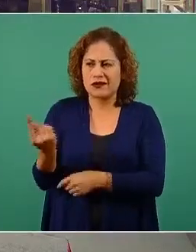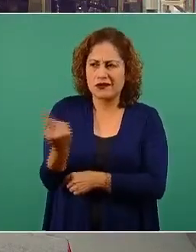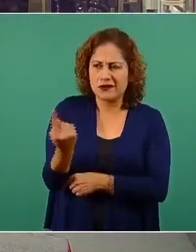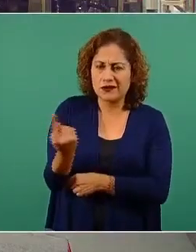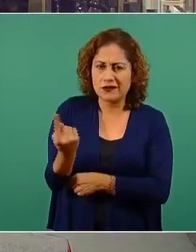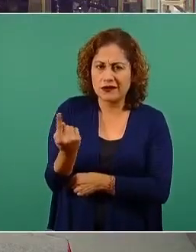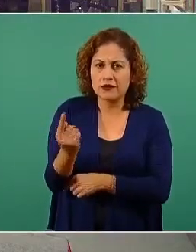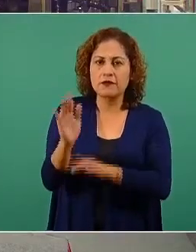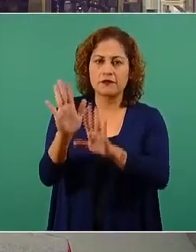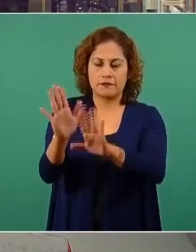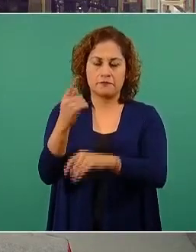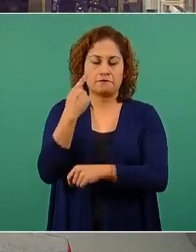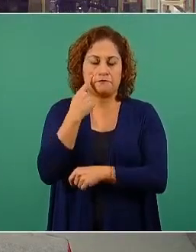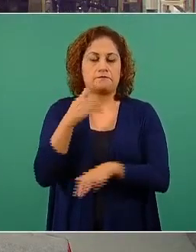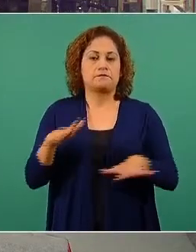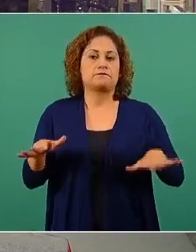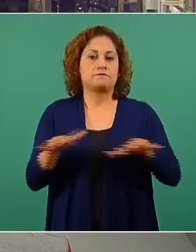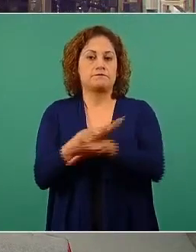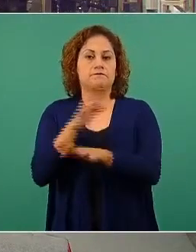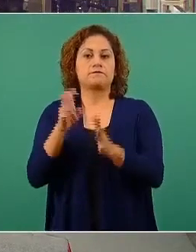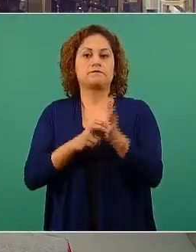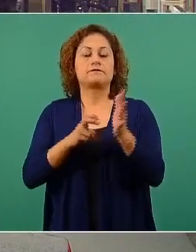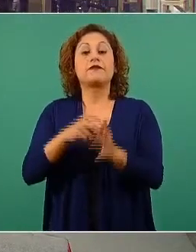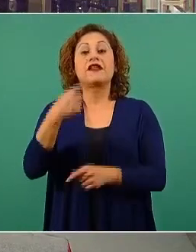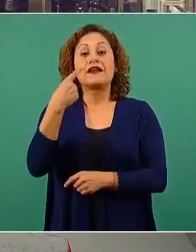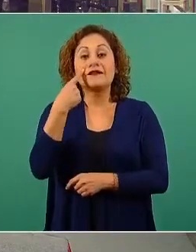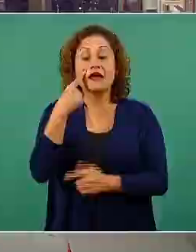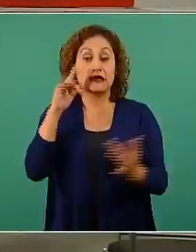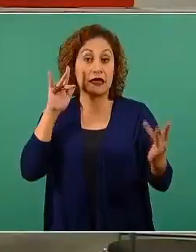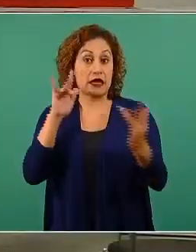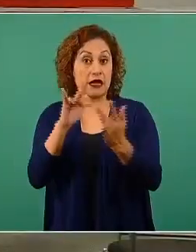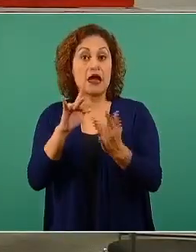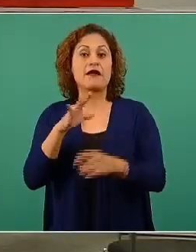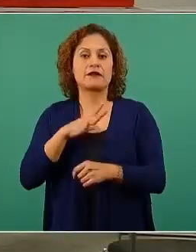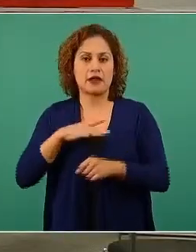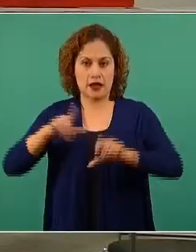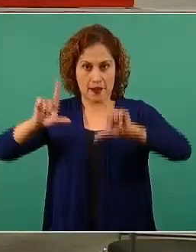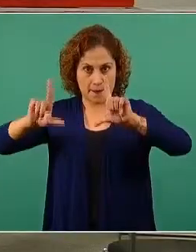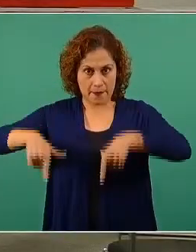hacer algunos cambios para que sea más fácil. El mecanismo existe, es en la misma página,